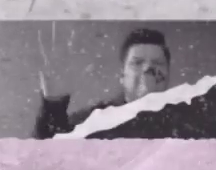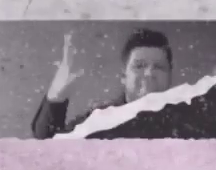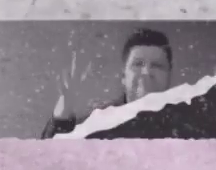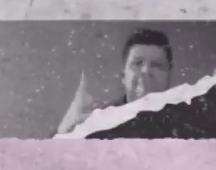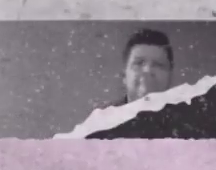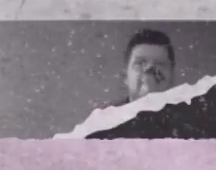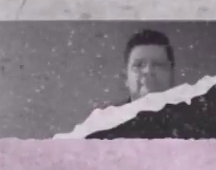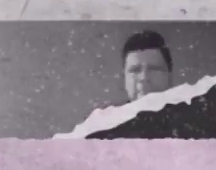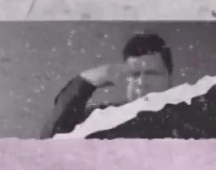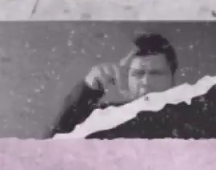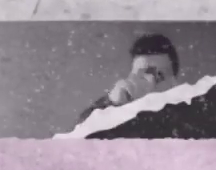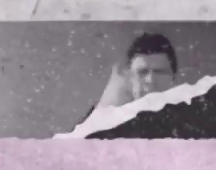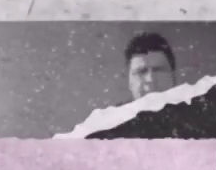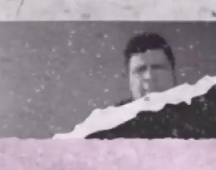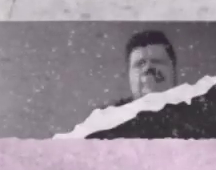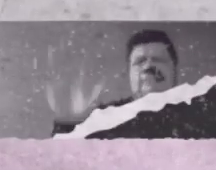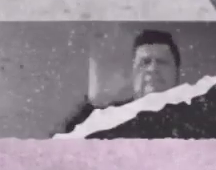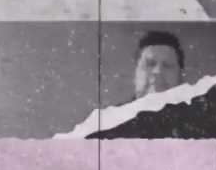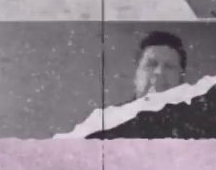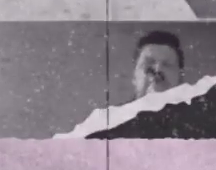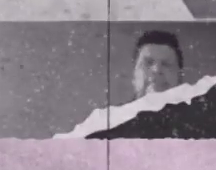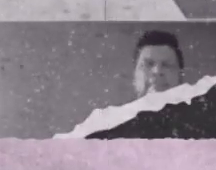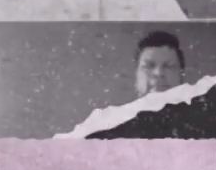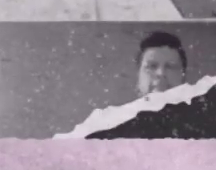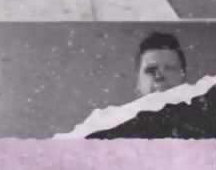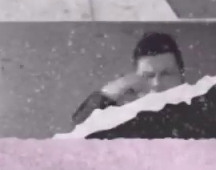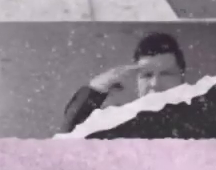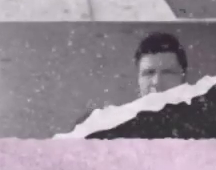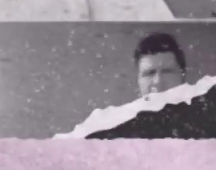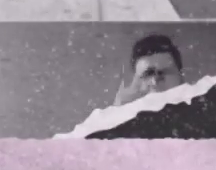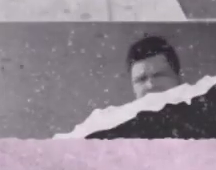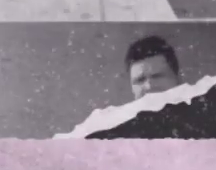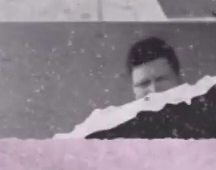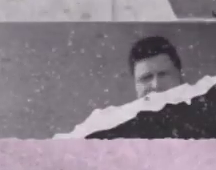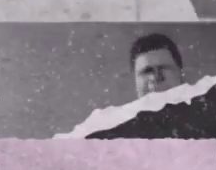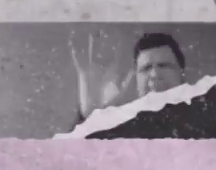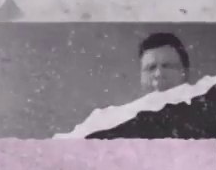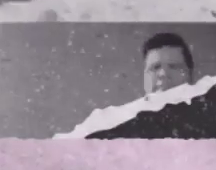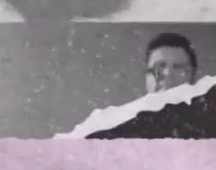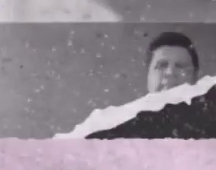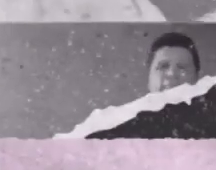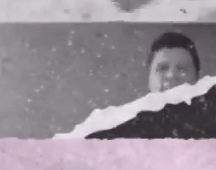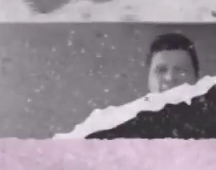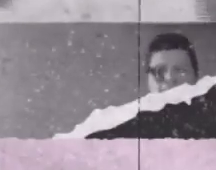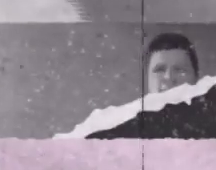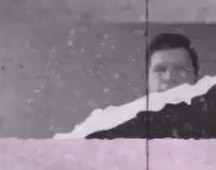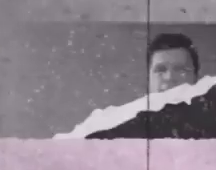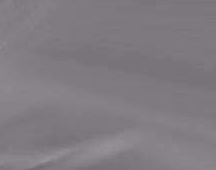¡Viva México! ¡Viva México! ¡Viva México! ¡Viva México!